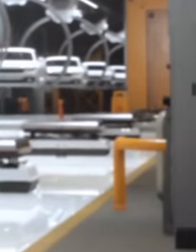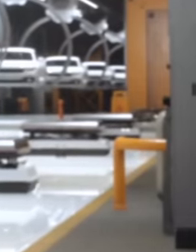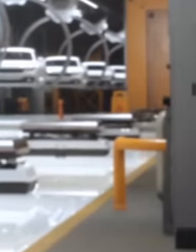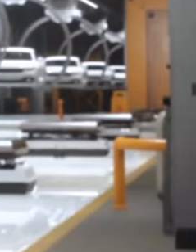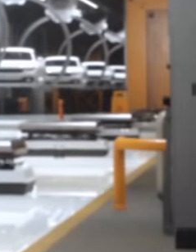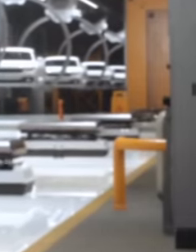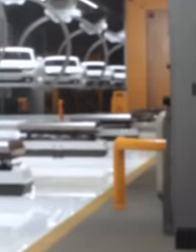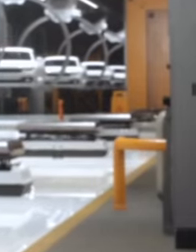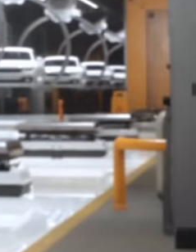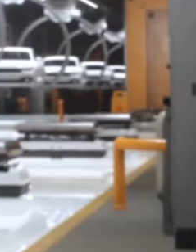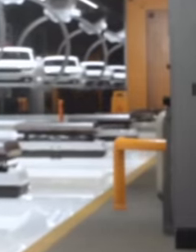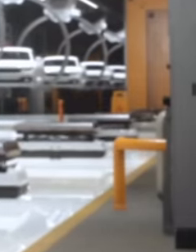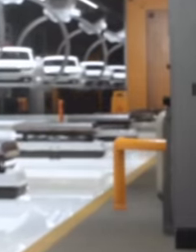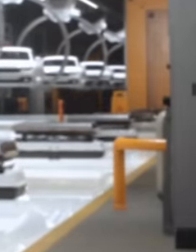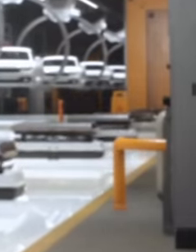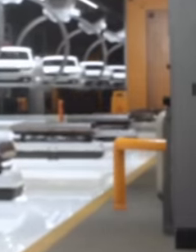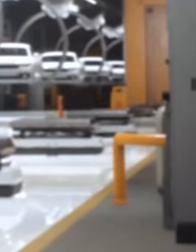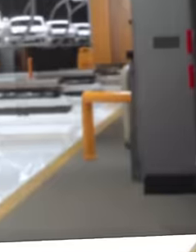México.